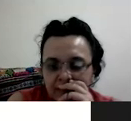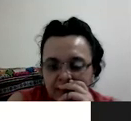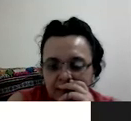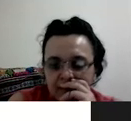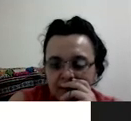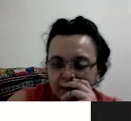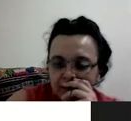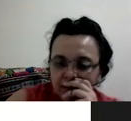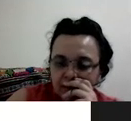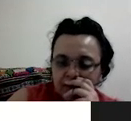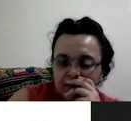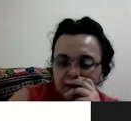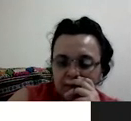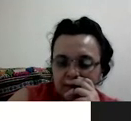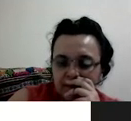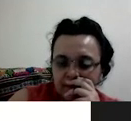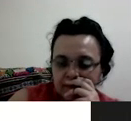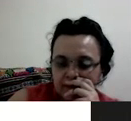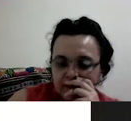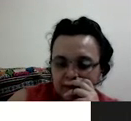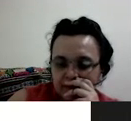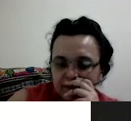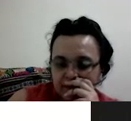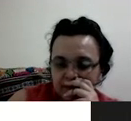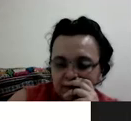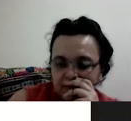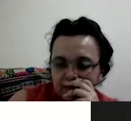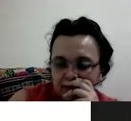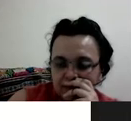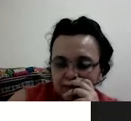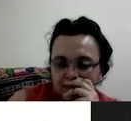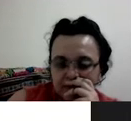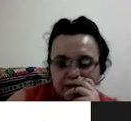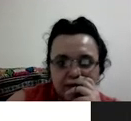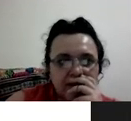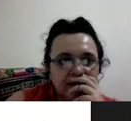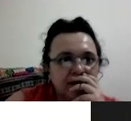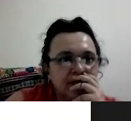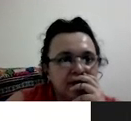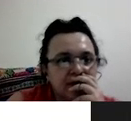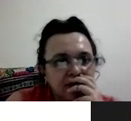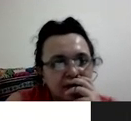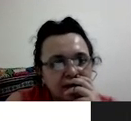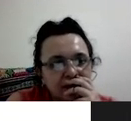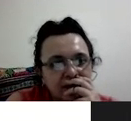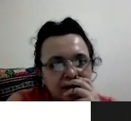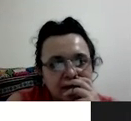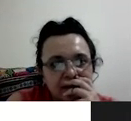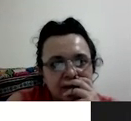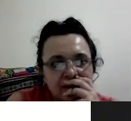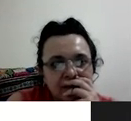inscribí. Y con ese número me vuelven a agregar. El anterior yo me pude